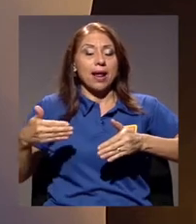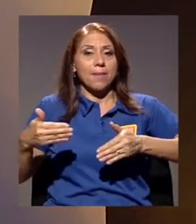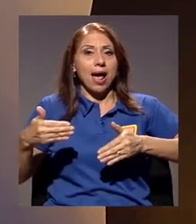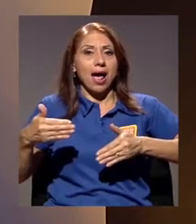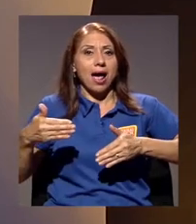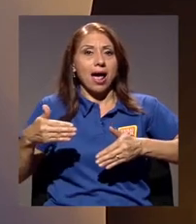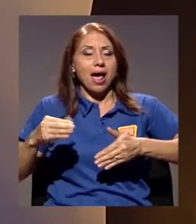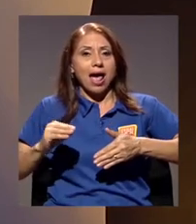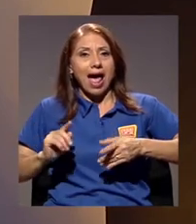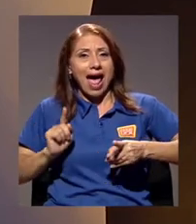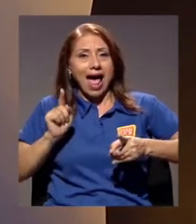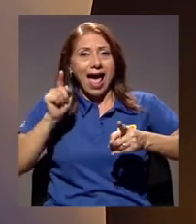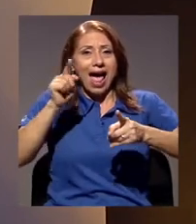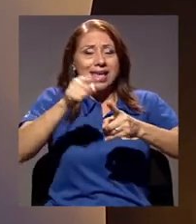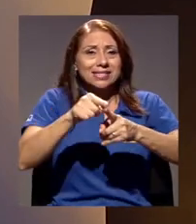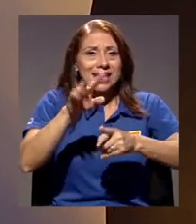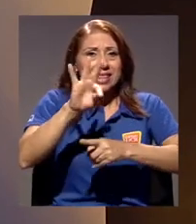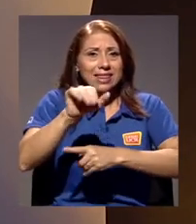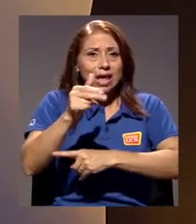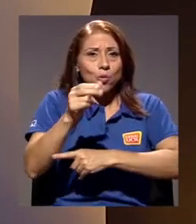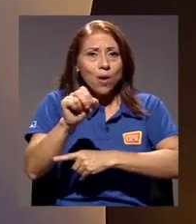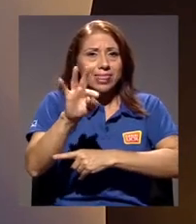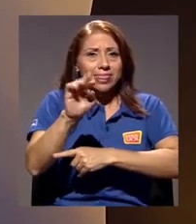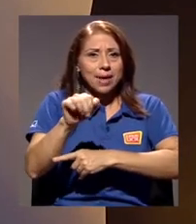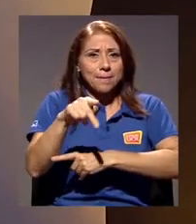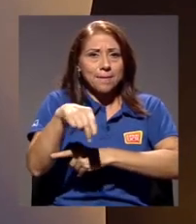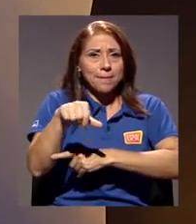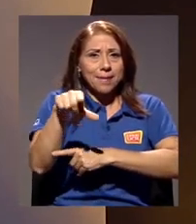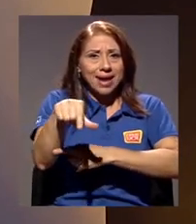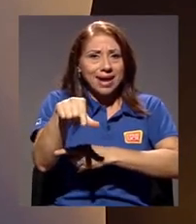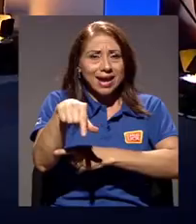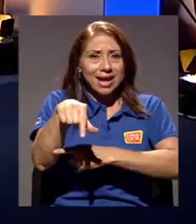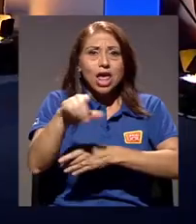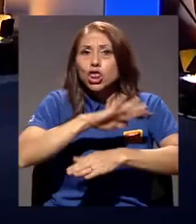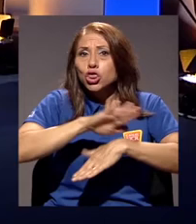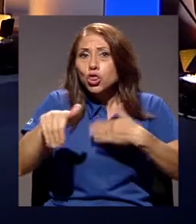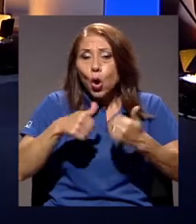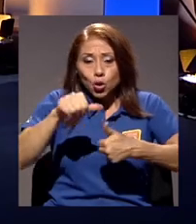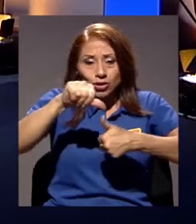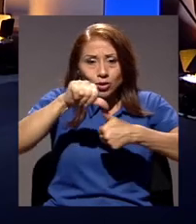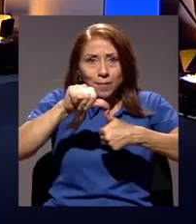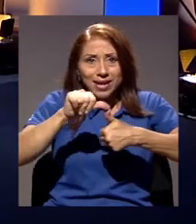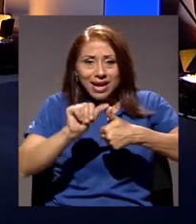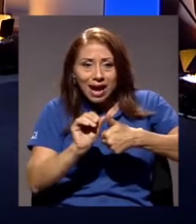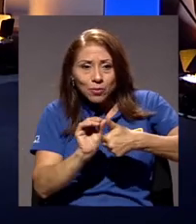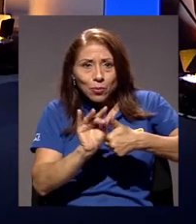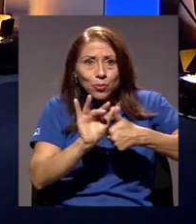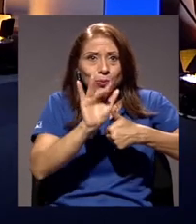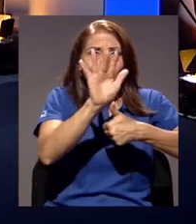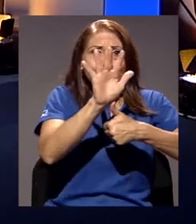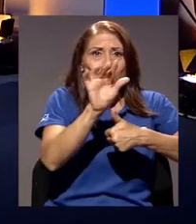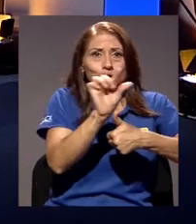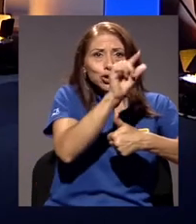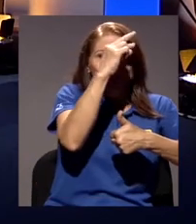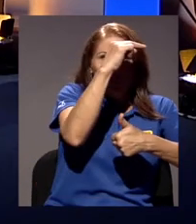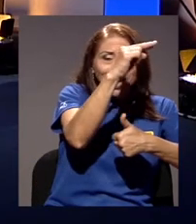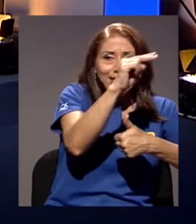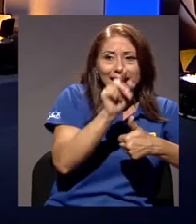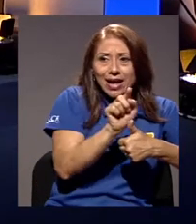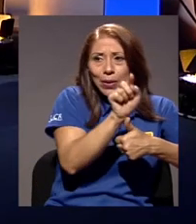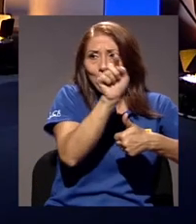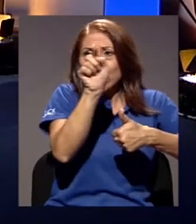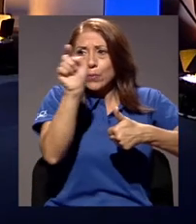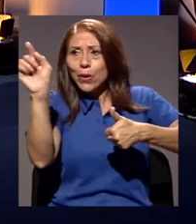hasta el istmo de tehuantepec todo centroamérica y la península de yucatán más cuba y la isla isla española